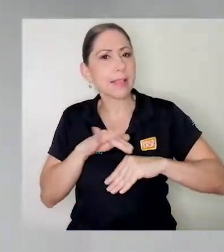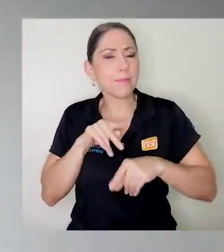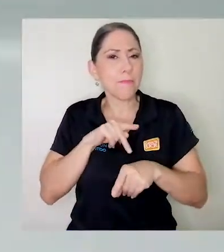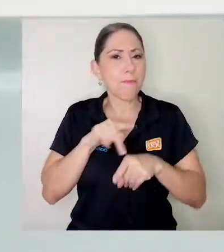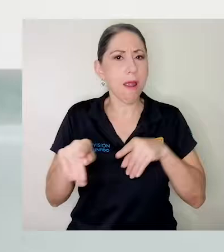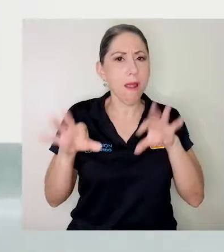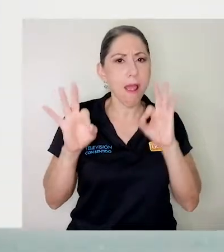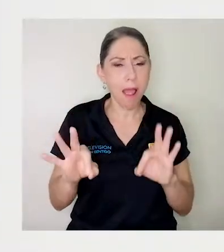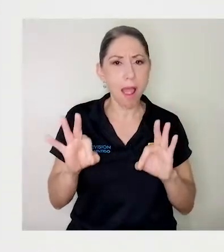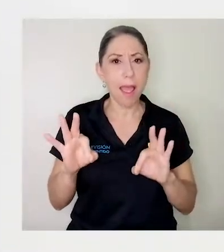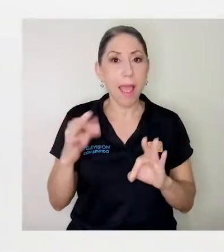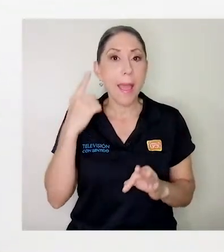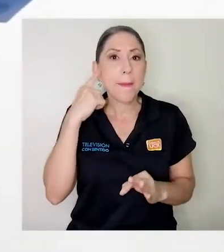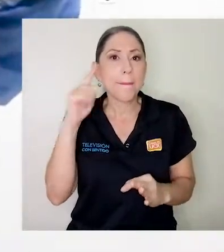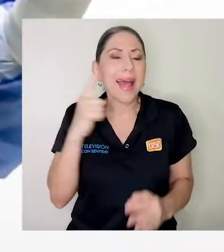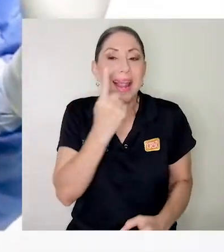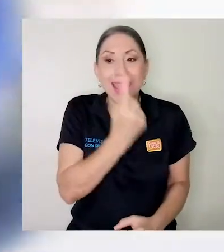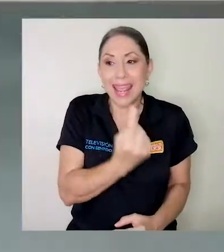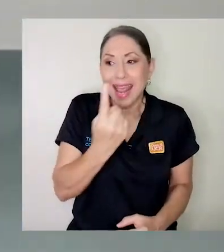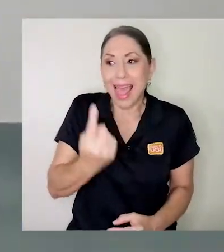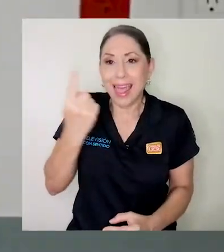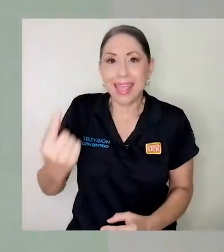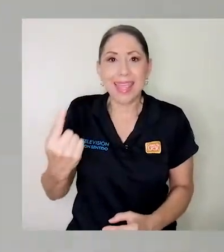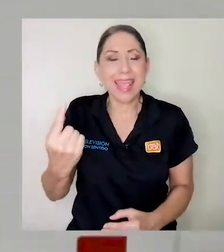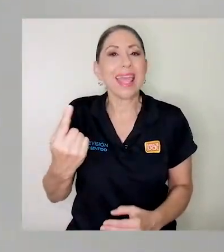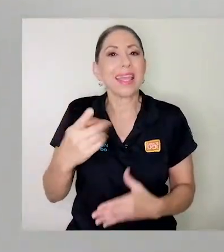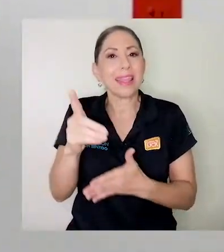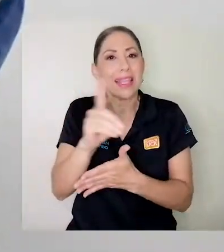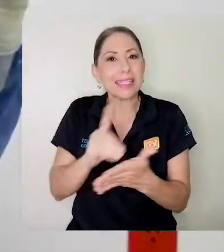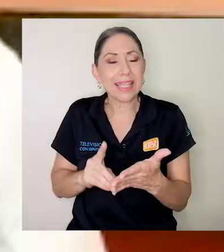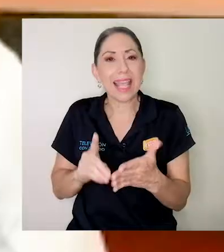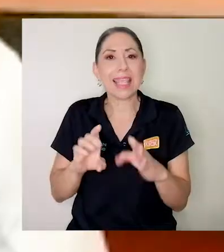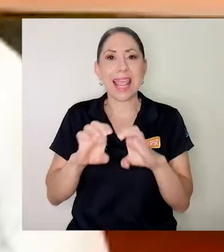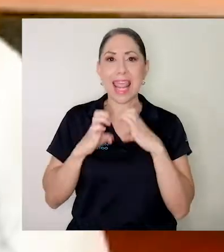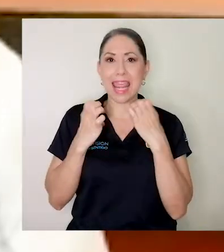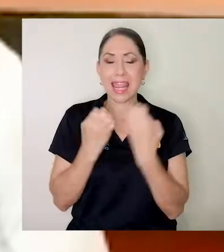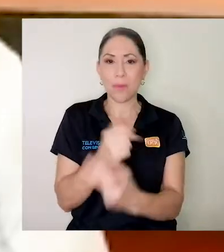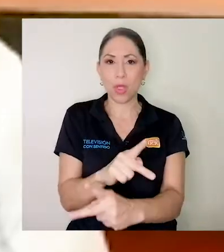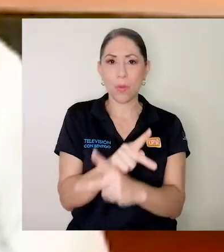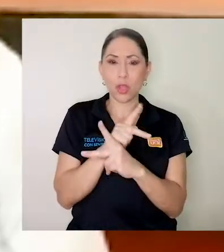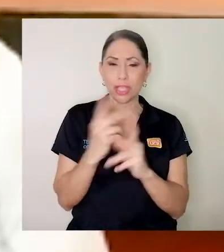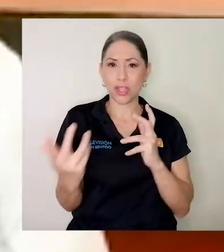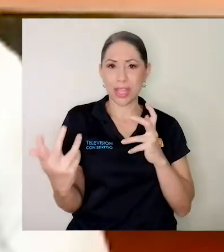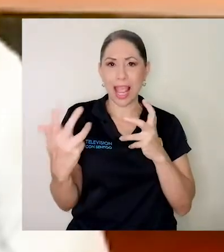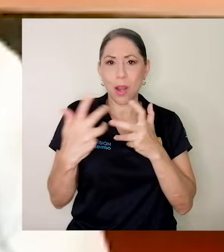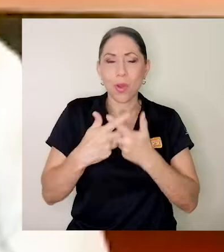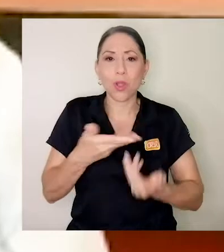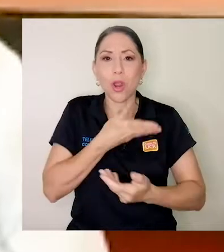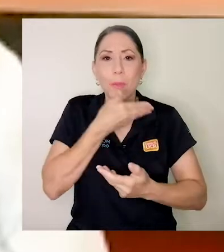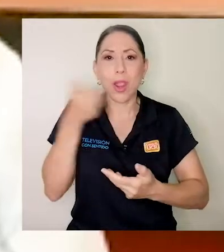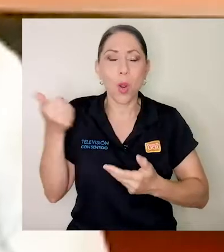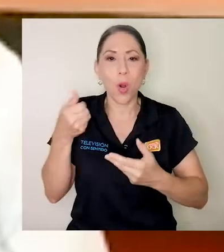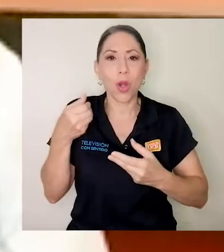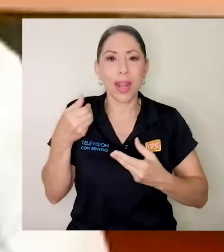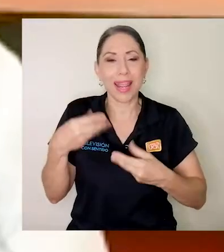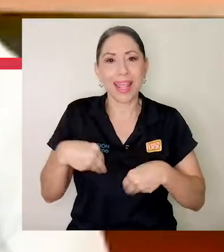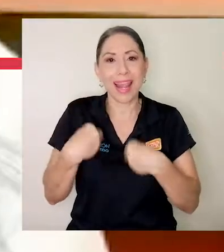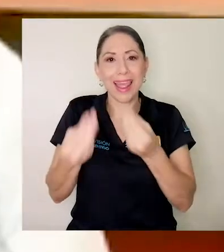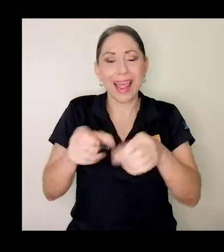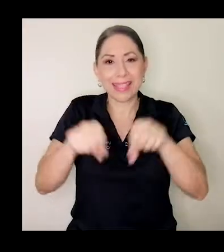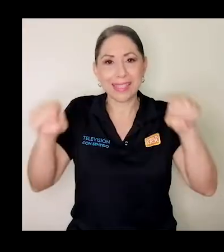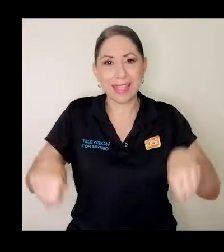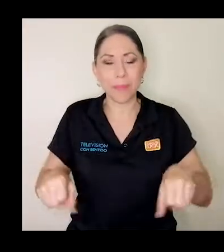profesional para poder diseñar para cada quien su equipo de protección de acuerdo a lo mejor que el sistema pueda